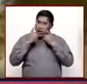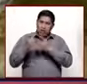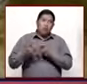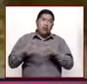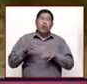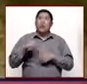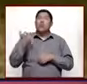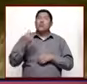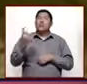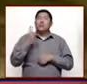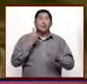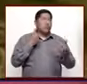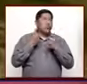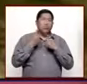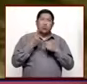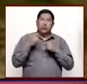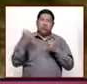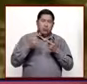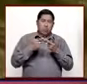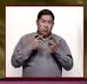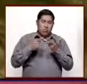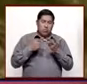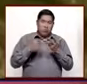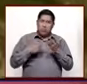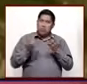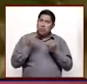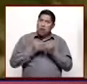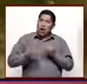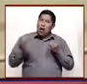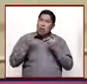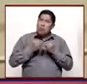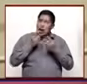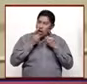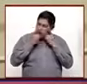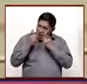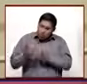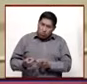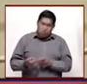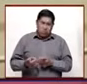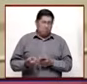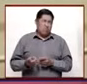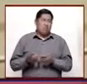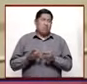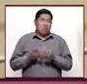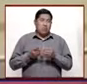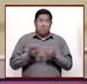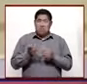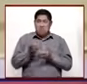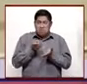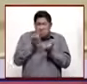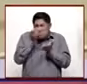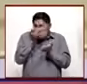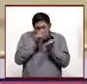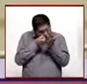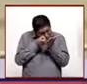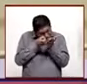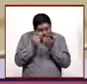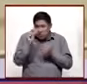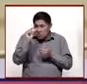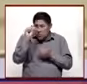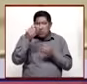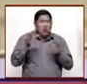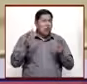tenemos dos más y aparte hay otras más. El adulto no es el que parasita, sino las larvas, esas son las que parasitan a